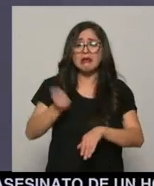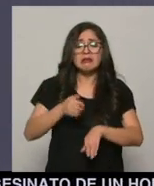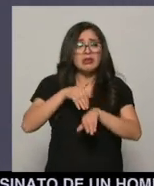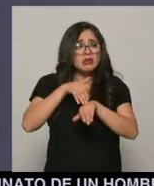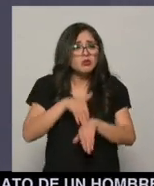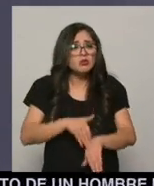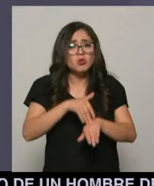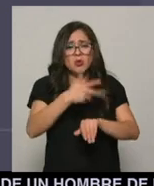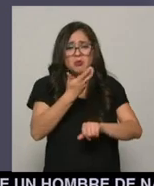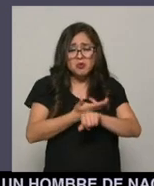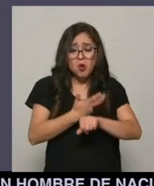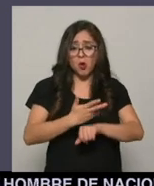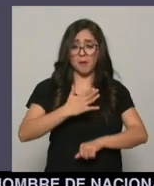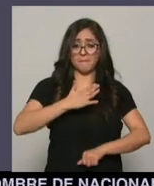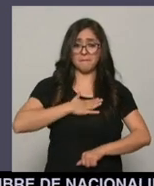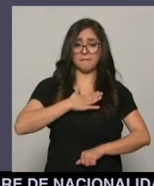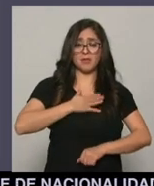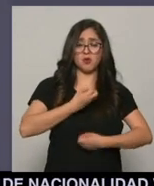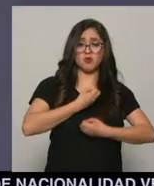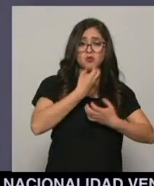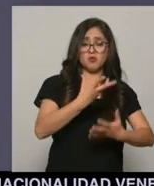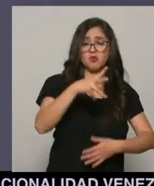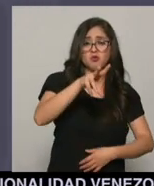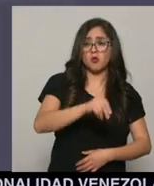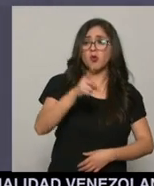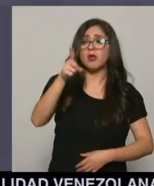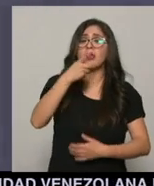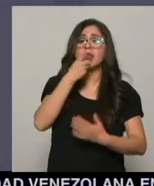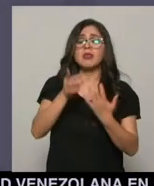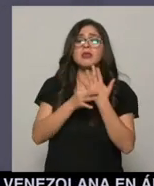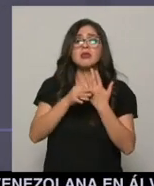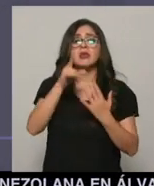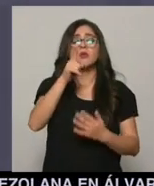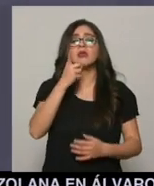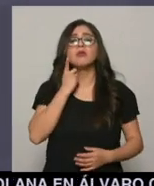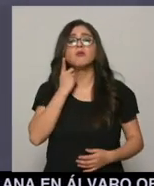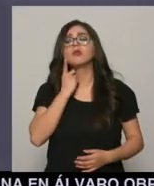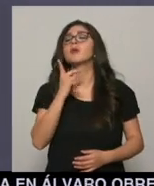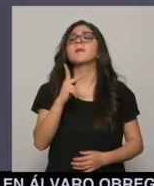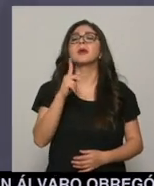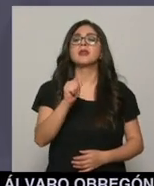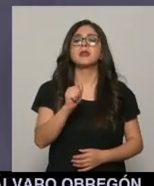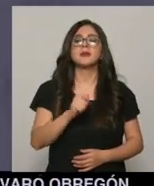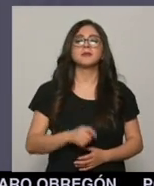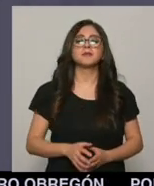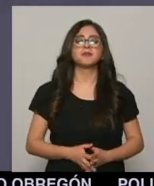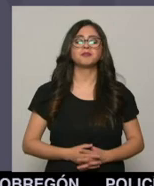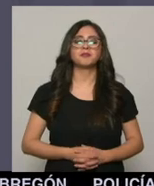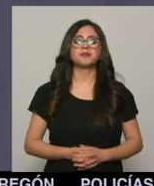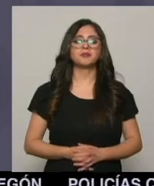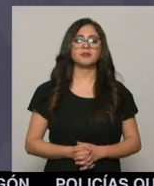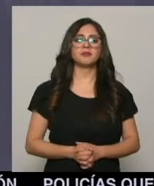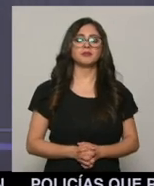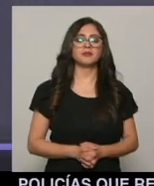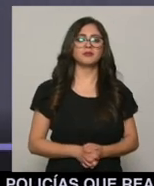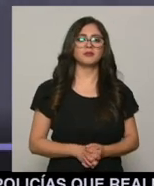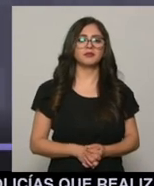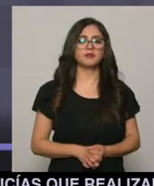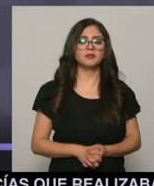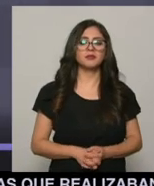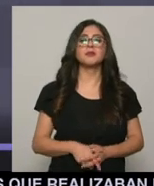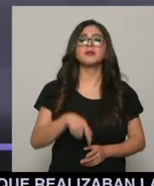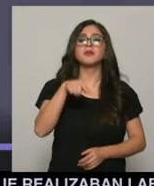soberanía. Y no lo digo yo, lo dice un diputado del PT. Martín. Bueno, mira, Andrés Manuel López Obrador paró en seco